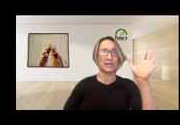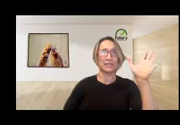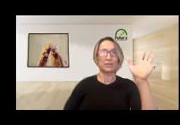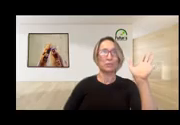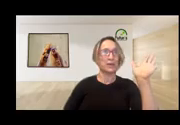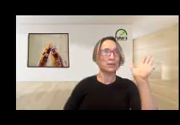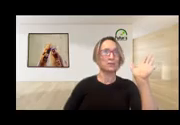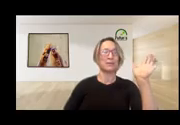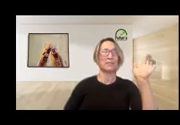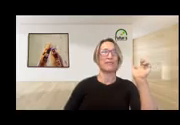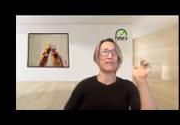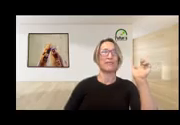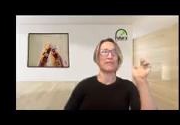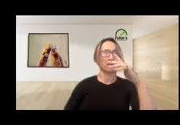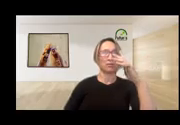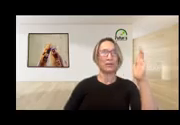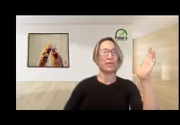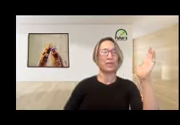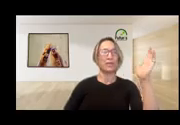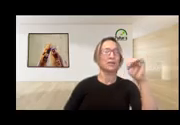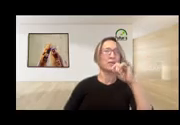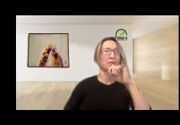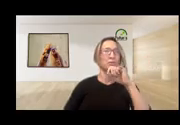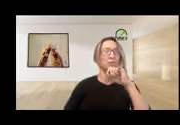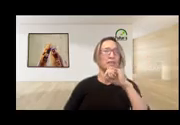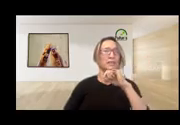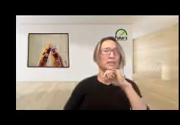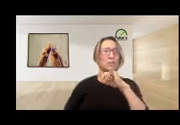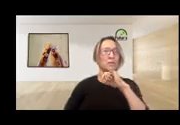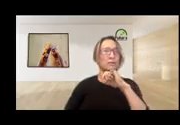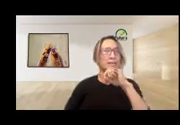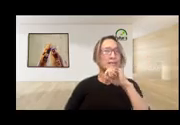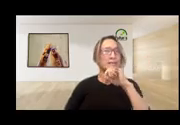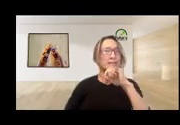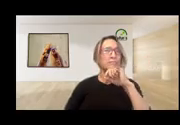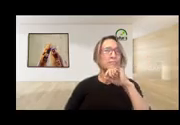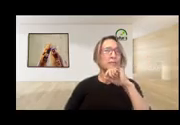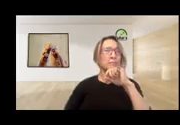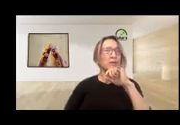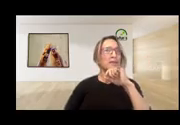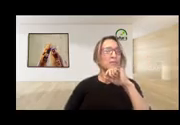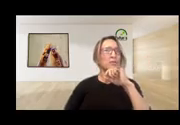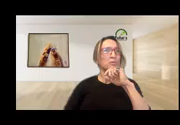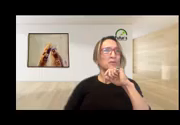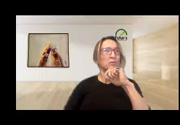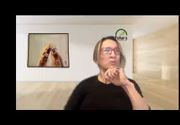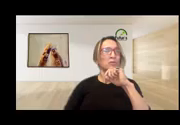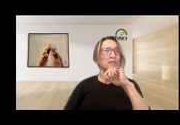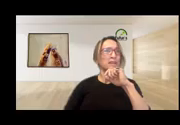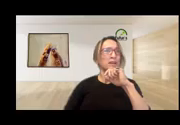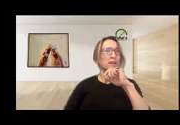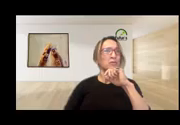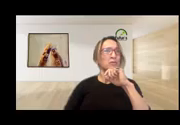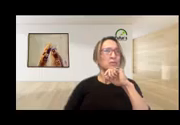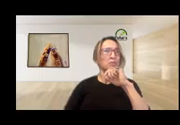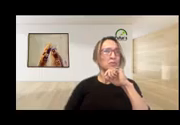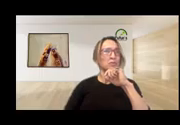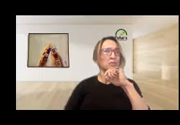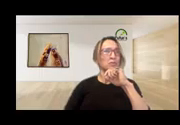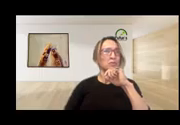haya habido otros hallazgos previos de megafauna, sí los ha habido. Ahora, dentro de un ratito les cuento más. Pero es curioso que estos dos se